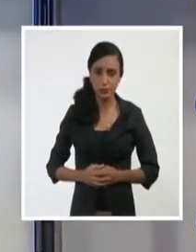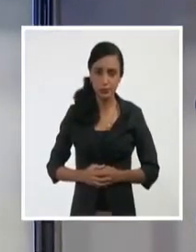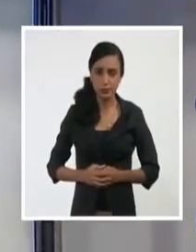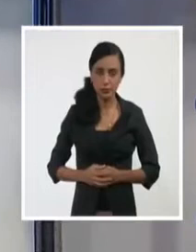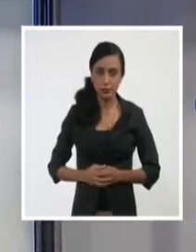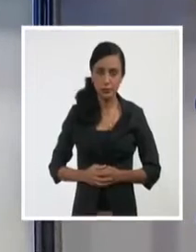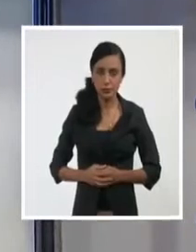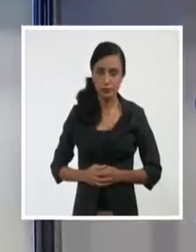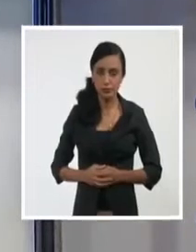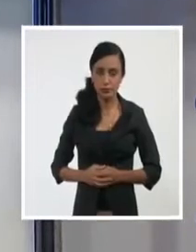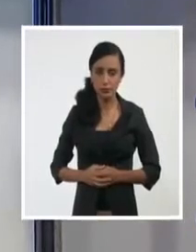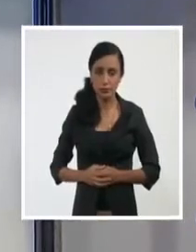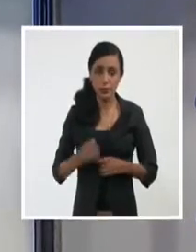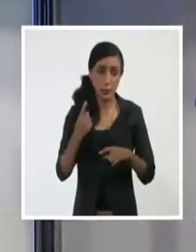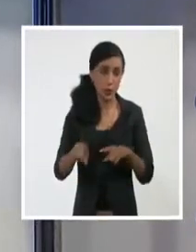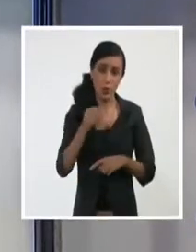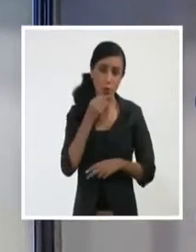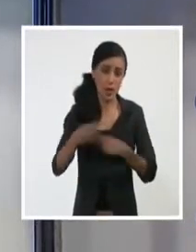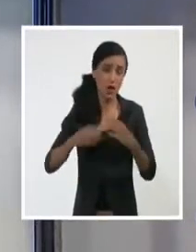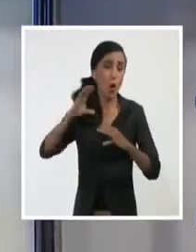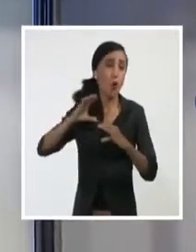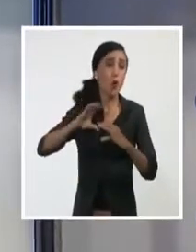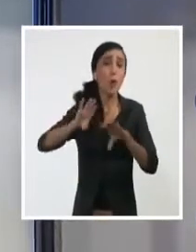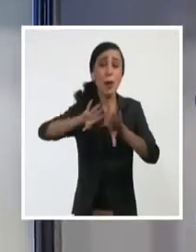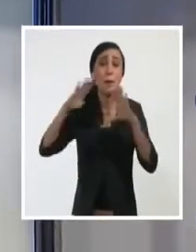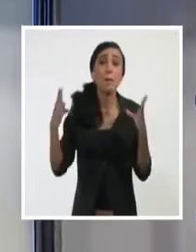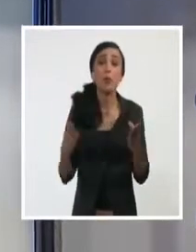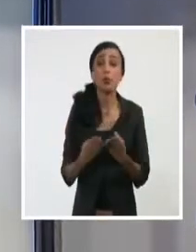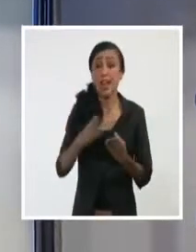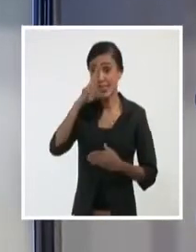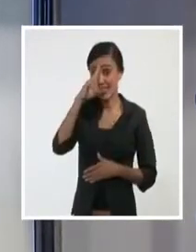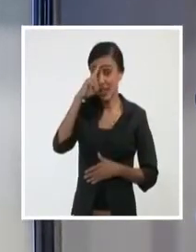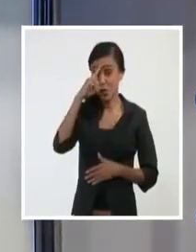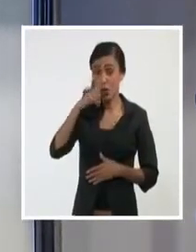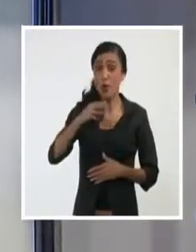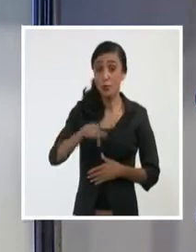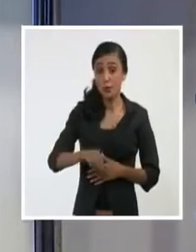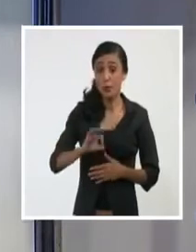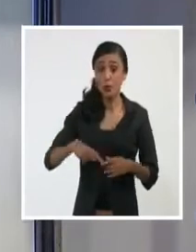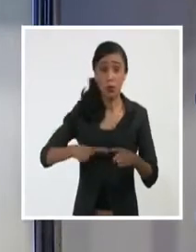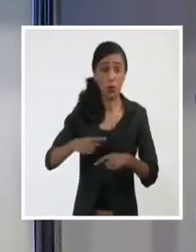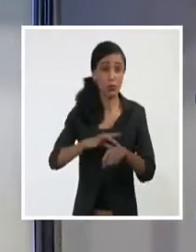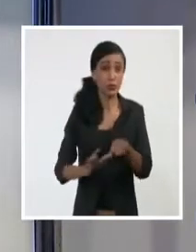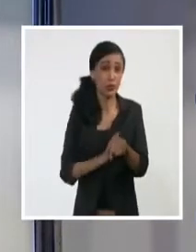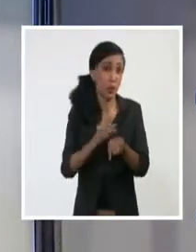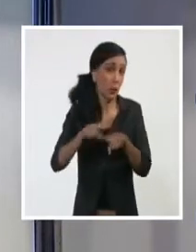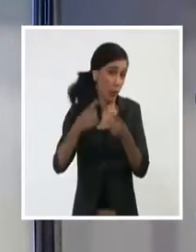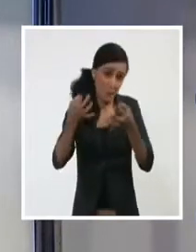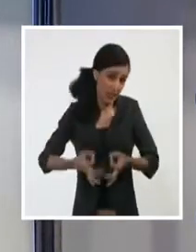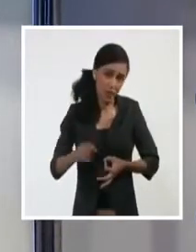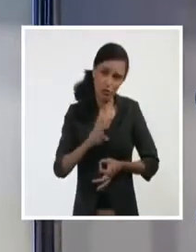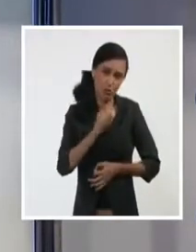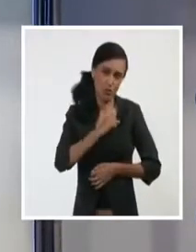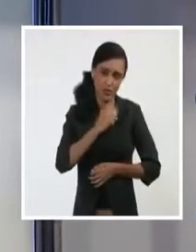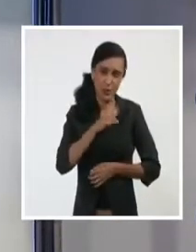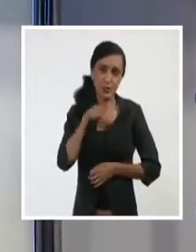Claro, no pueden hacer una cumbre mundial de salud contra la COVID porque no es su fortaleza. Más bien, la salud y la